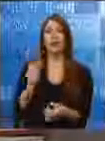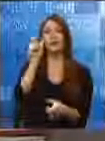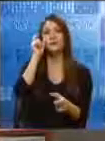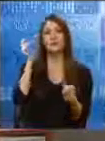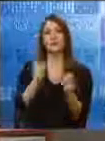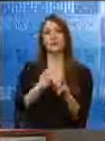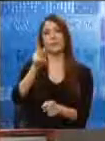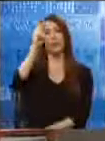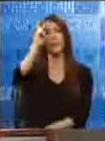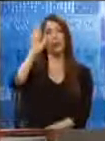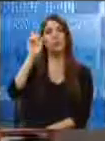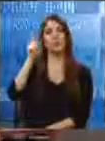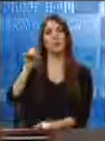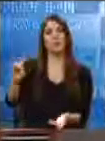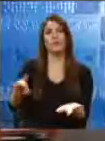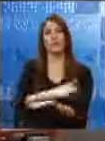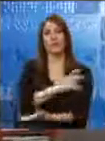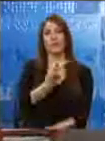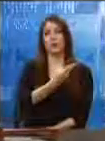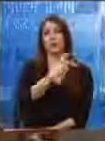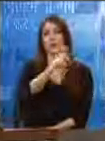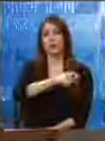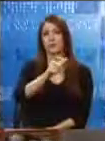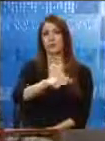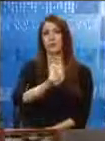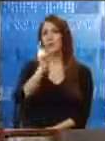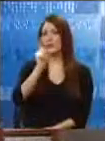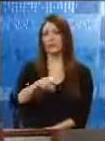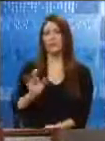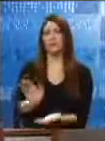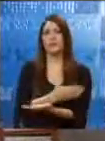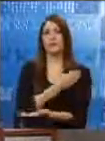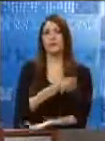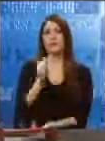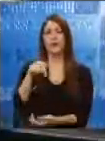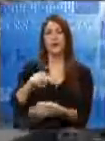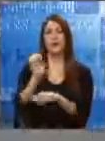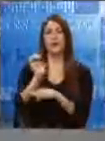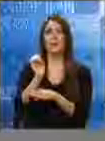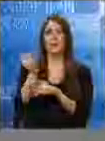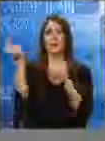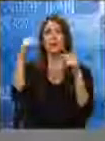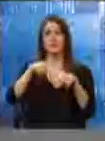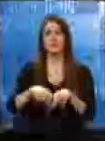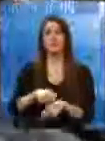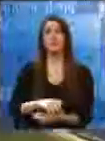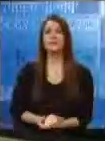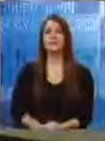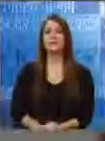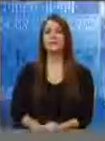que Perú expulse a estos dos ciudadanos a la frontera ecuatoriana. Fabiola Santana, TC Televisión.